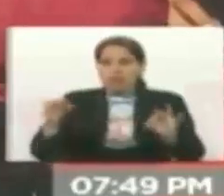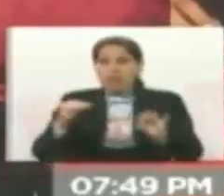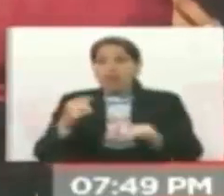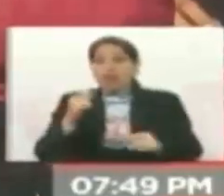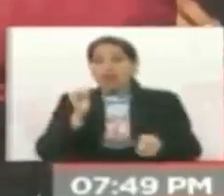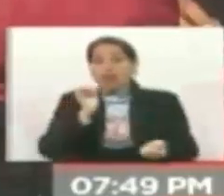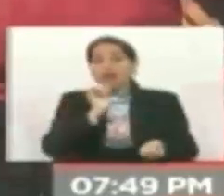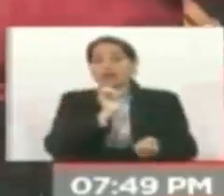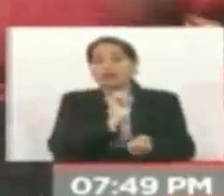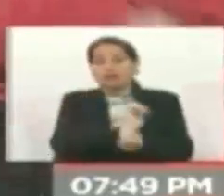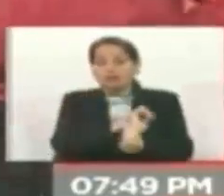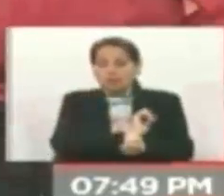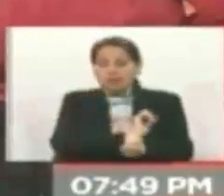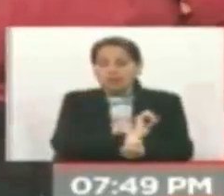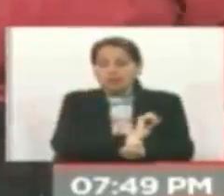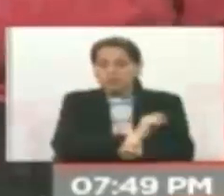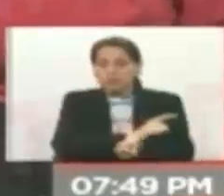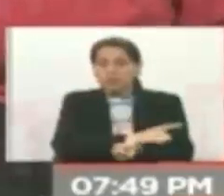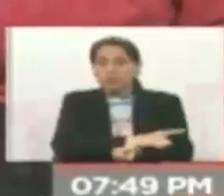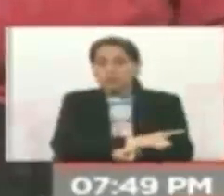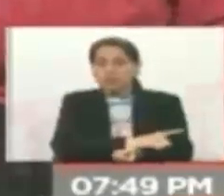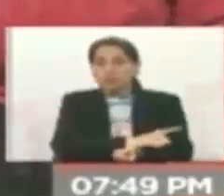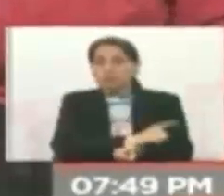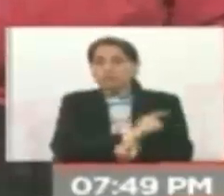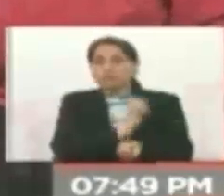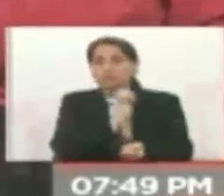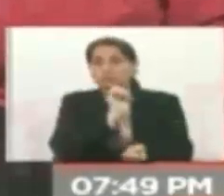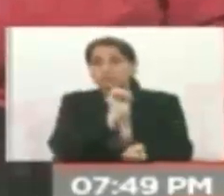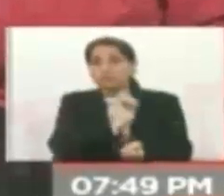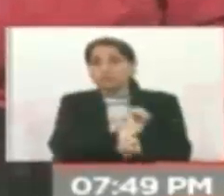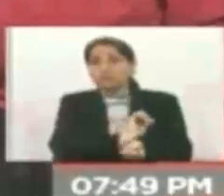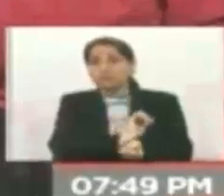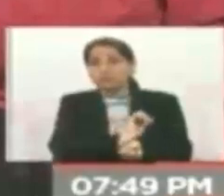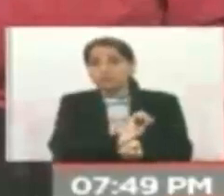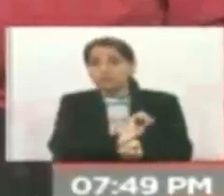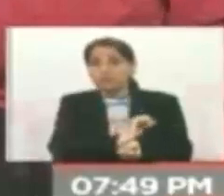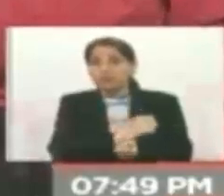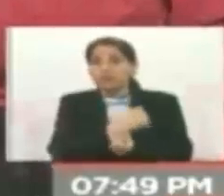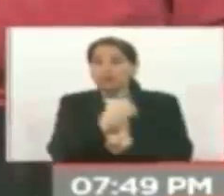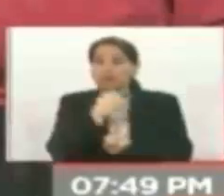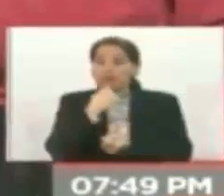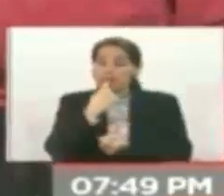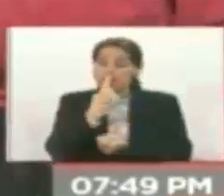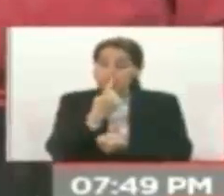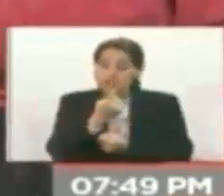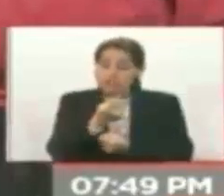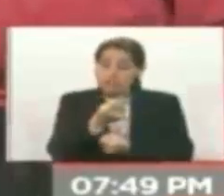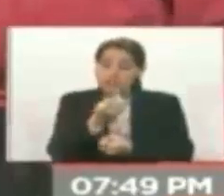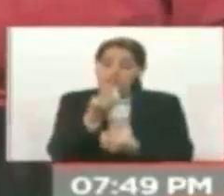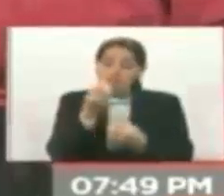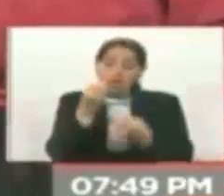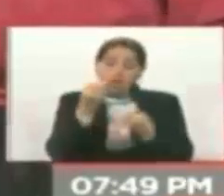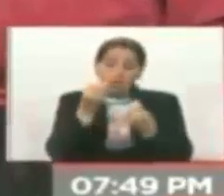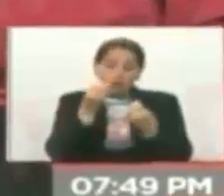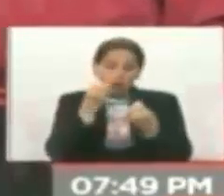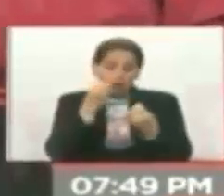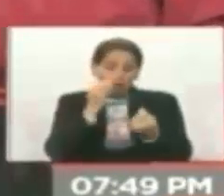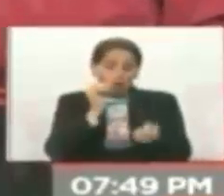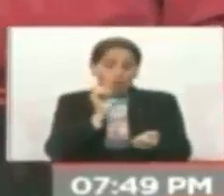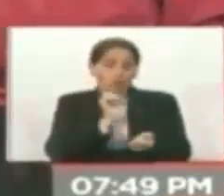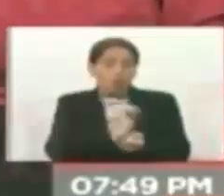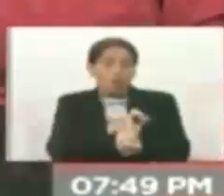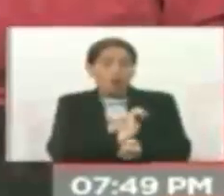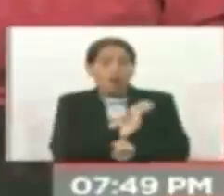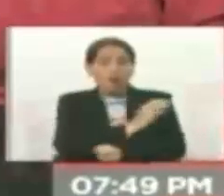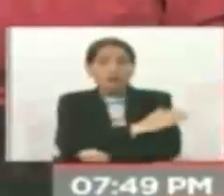Cabello, aseveró este lunes que no va a pasar nada con el líder opositor. Juan Guaidó cuando regrese al país porque él es